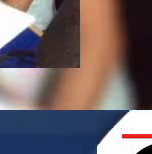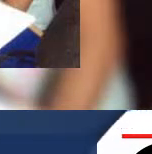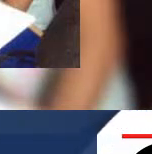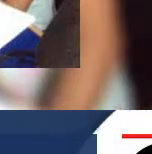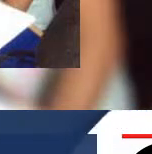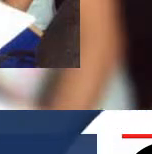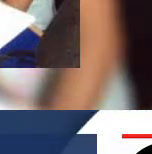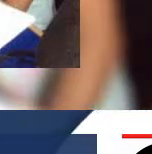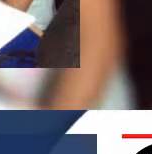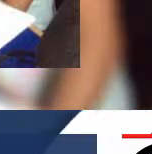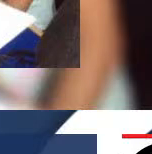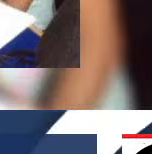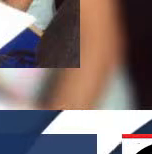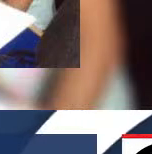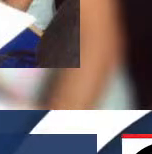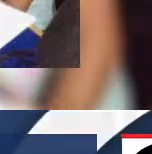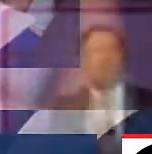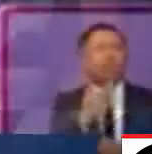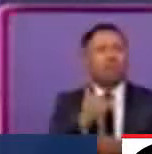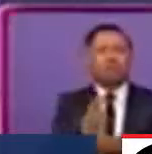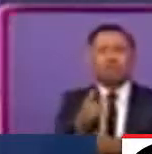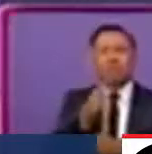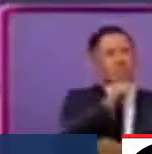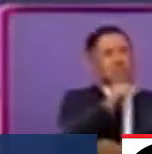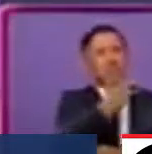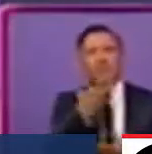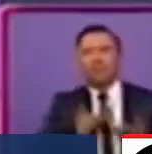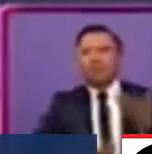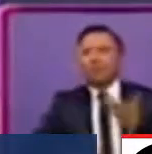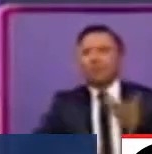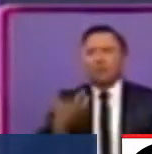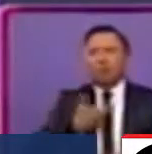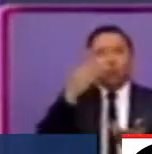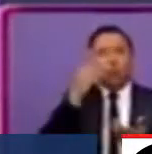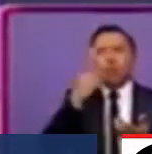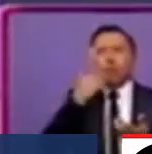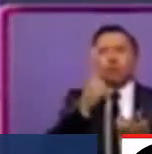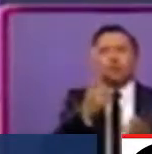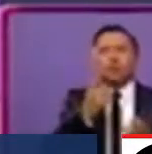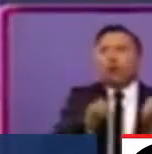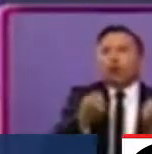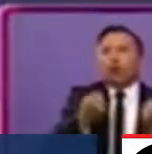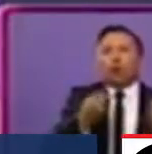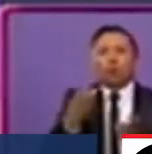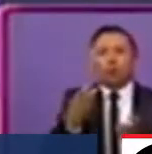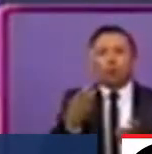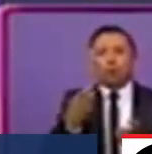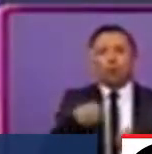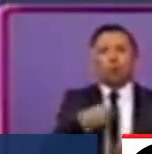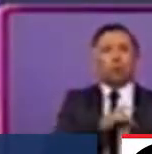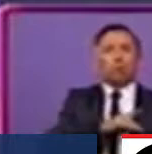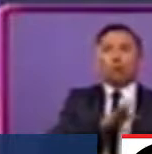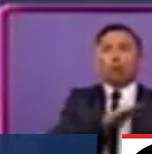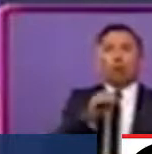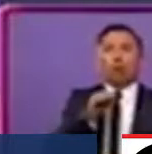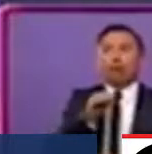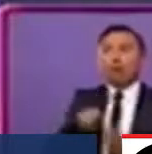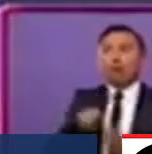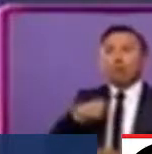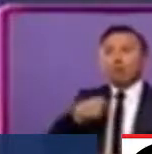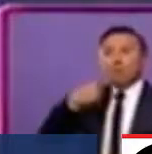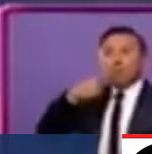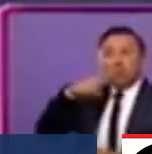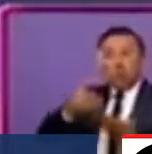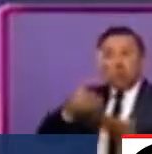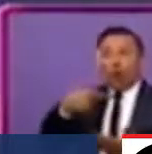ambiente? Claro que sí, Eduardo. Buenas tardes. Te saludo cordialmente a ti y al auditorio. Y mira, comentarte que la cita para acudir al primer debate en la ciudad de